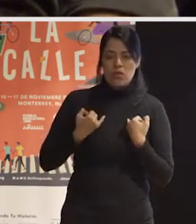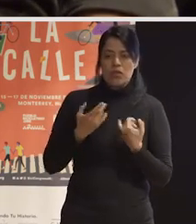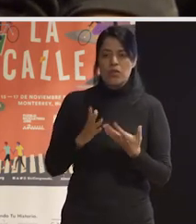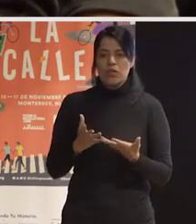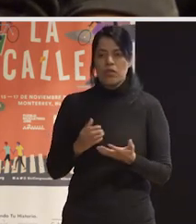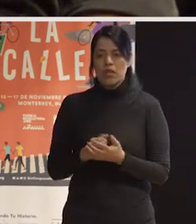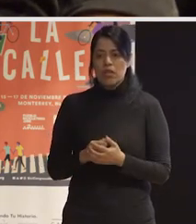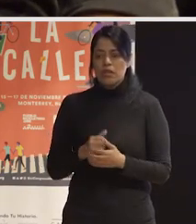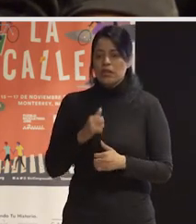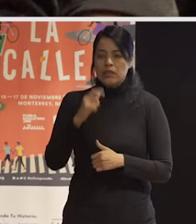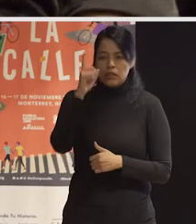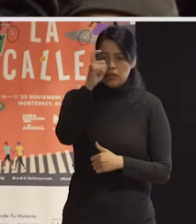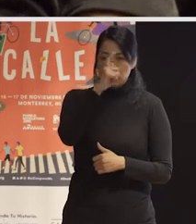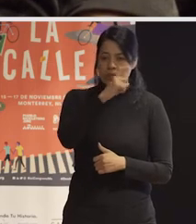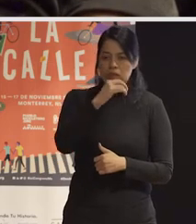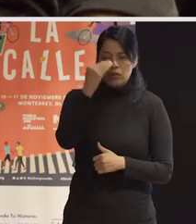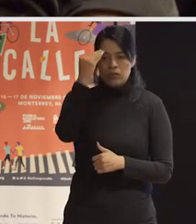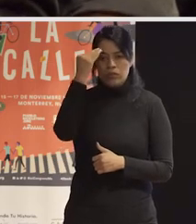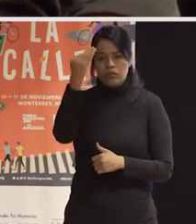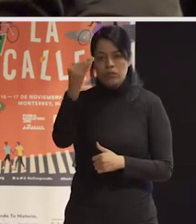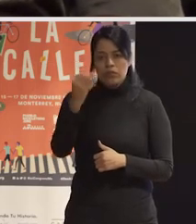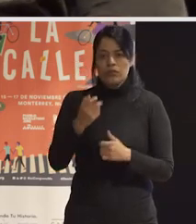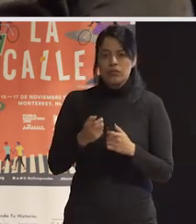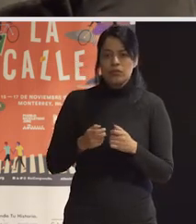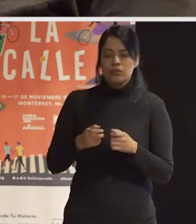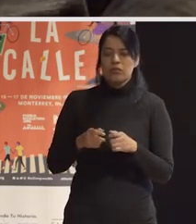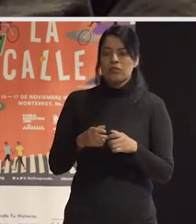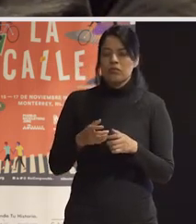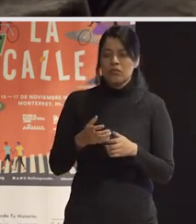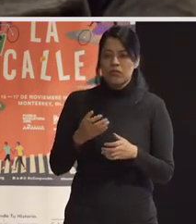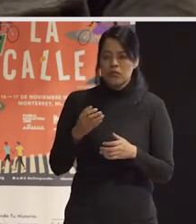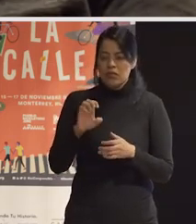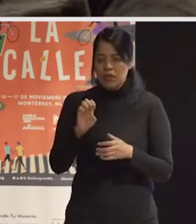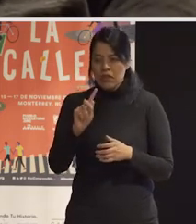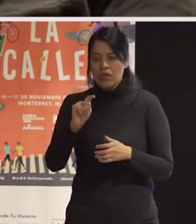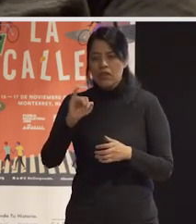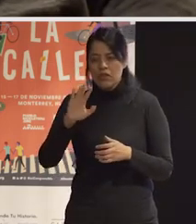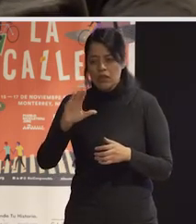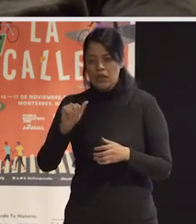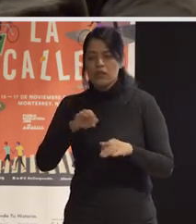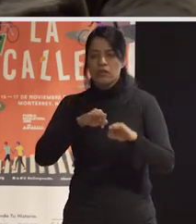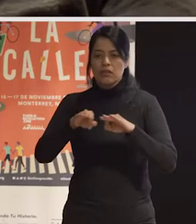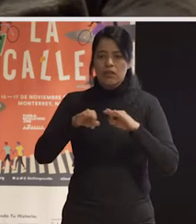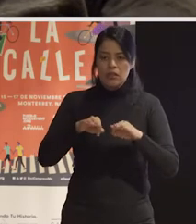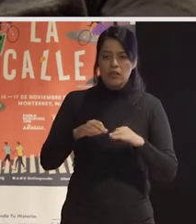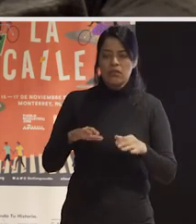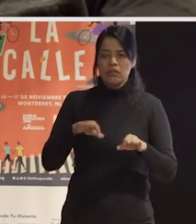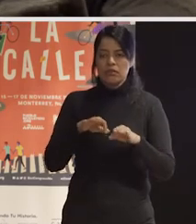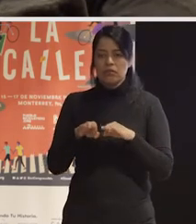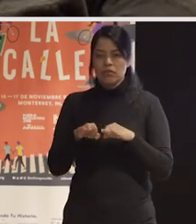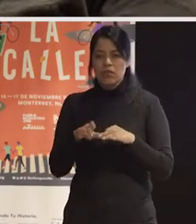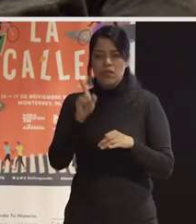que de por sí es complejo y de por si todo el tiempo estamos como confronta niños con una ética y una congruencia de por ejemplo no trabajar con